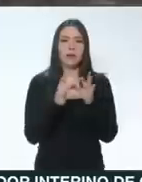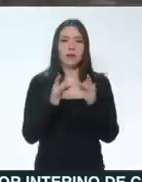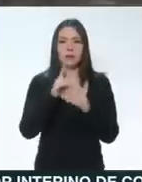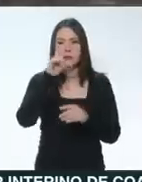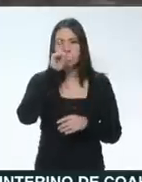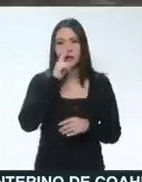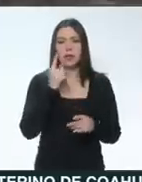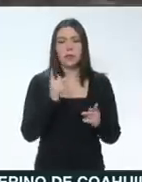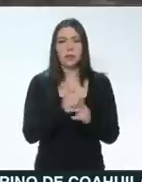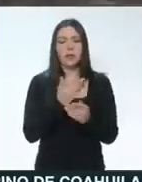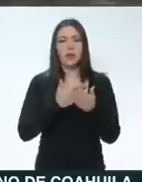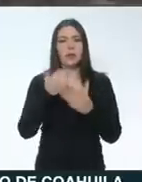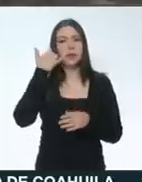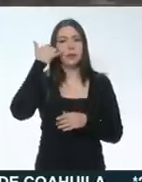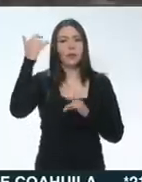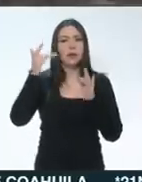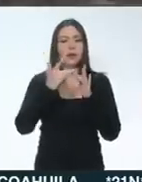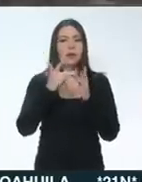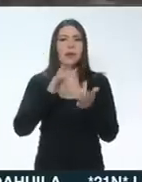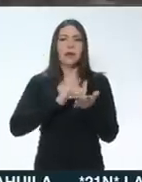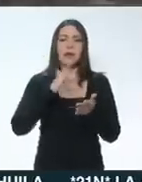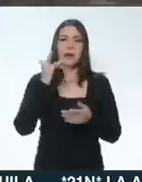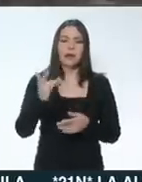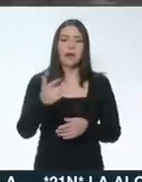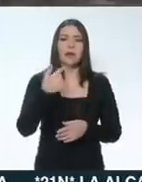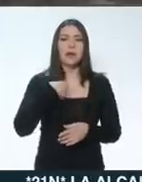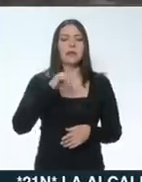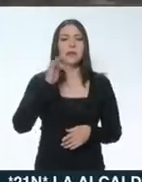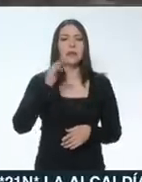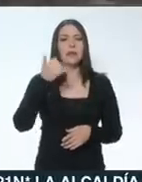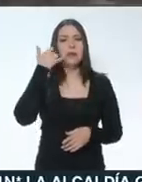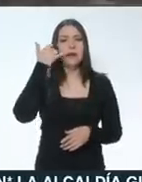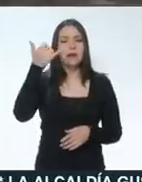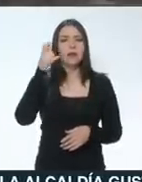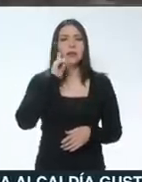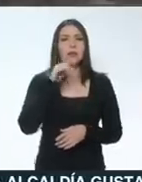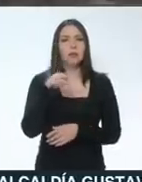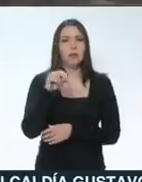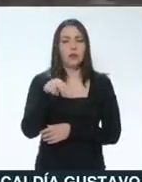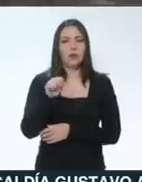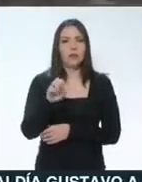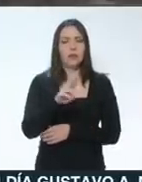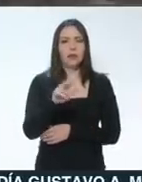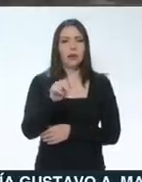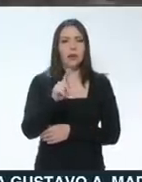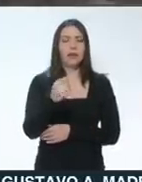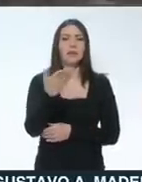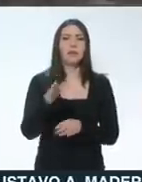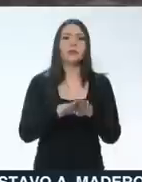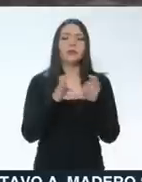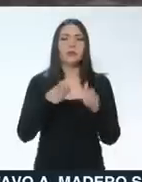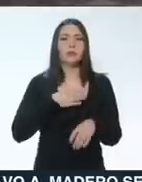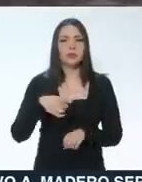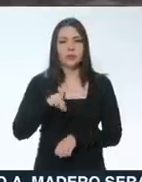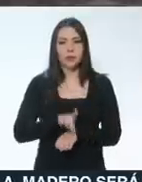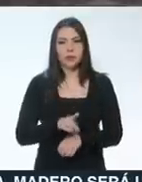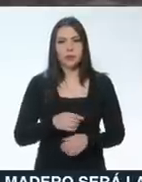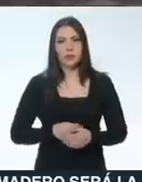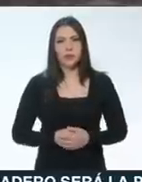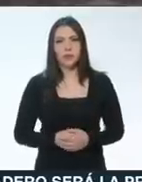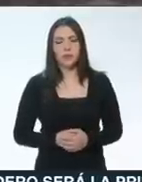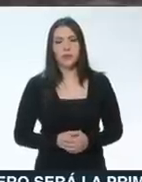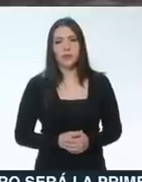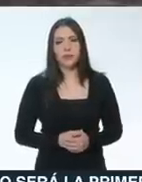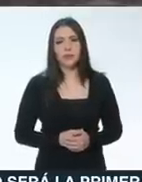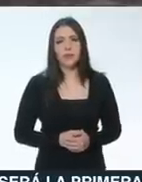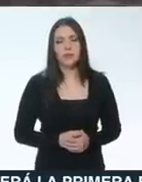caso, tenemos en la línea telefónica y agradecemos por supuesto que nos haya tomado la llamada a Montserrat Ortiz. Montserrat, ¿cómo estás? Muy buenos días. Muy buenos